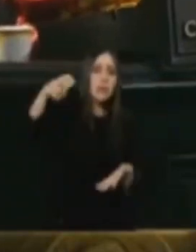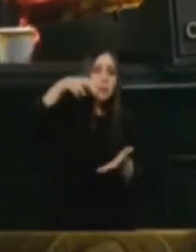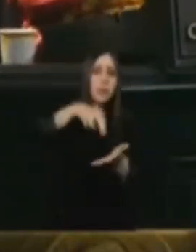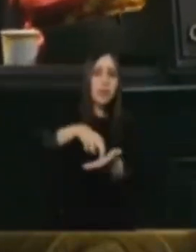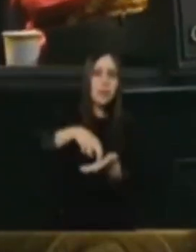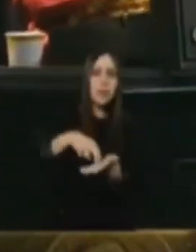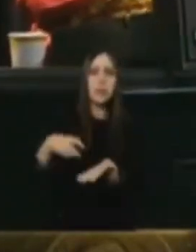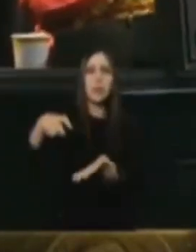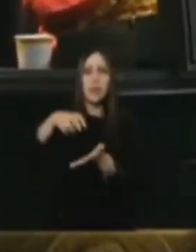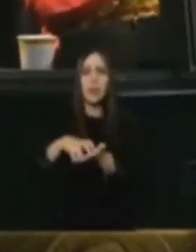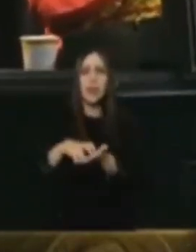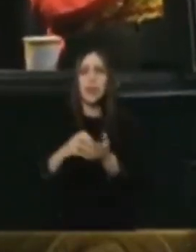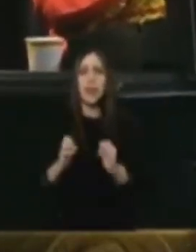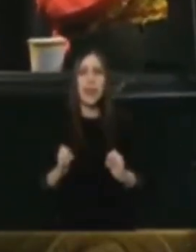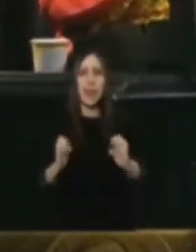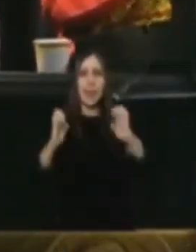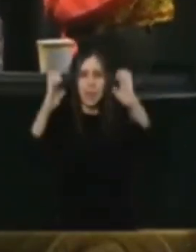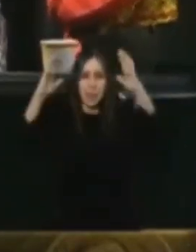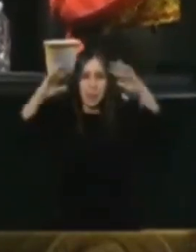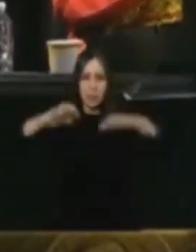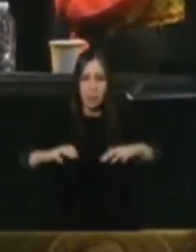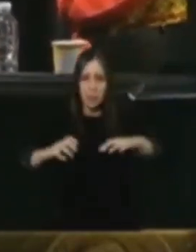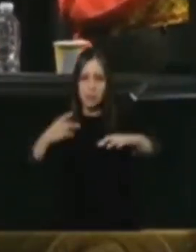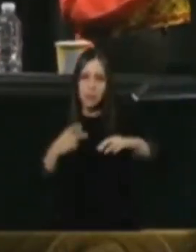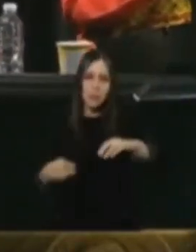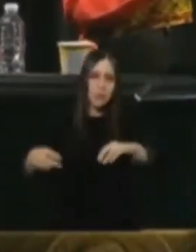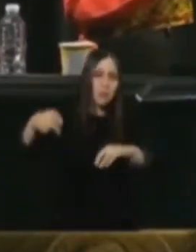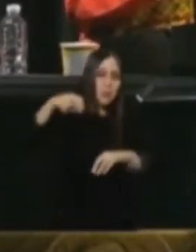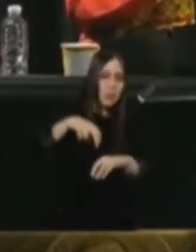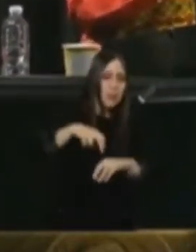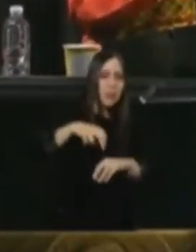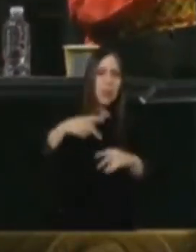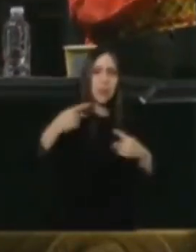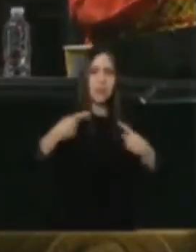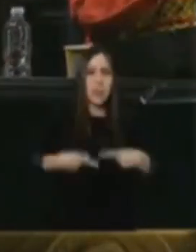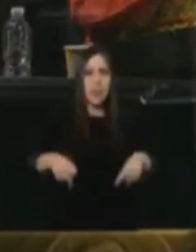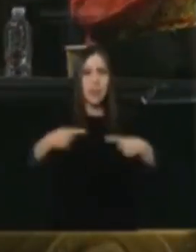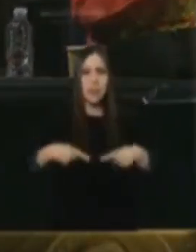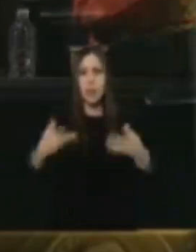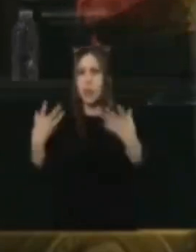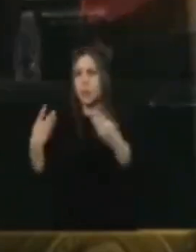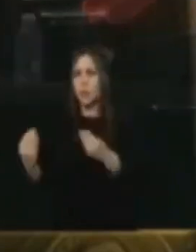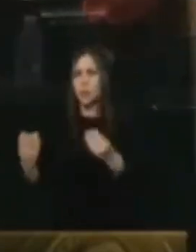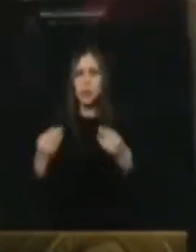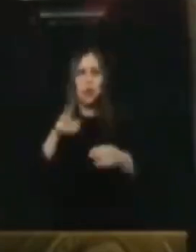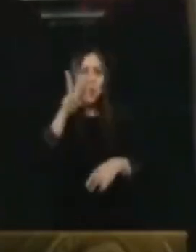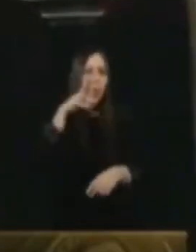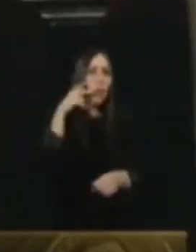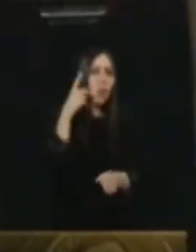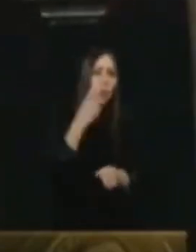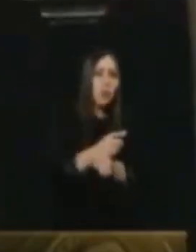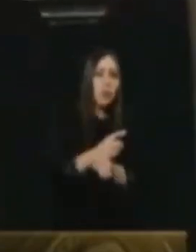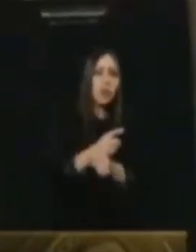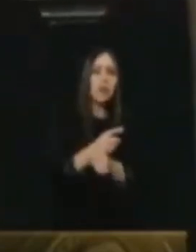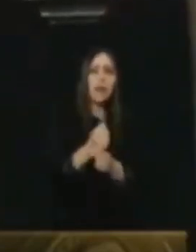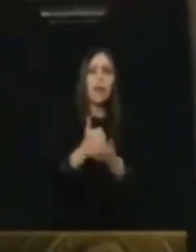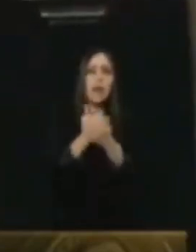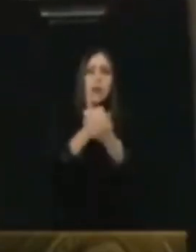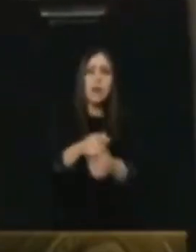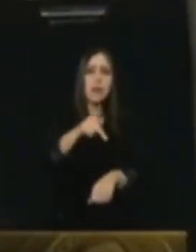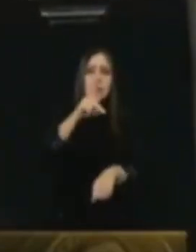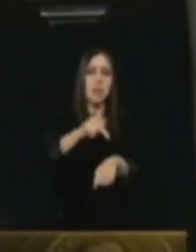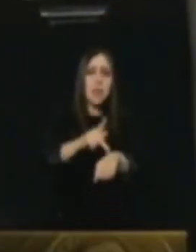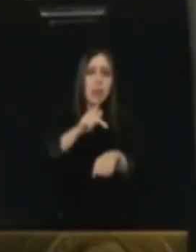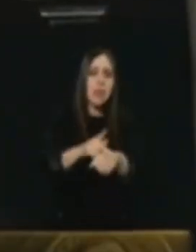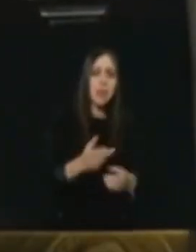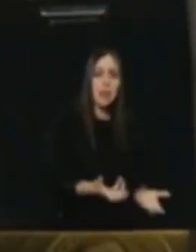un edificio y además de las cadenas de manos de voluntarios que se pasaban piedras de